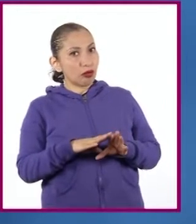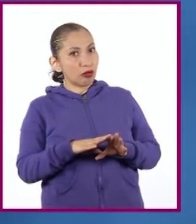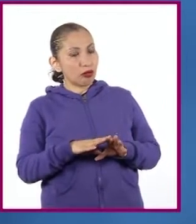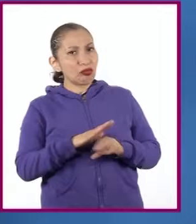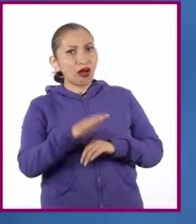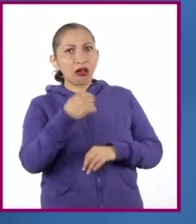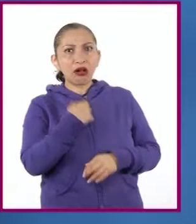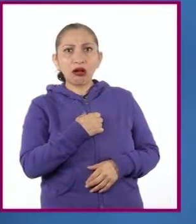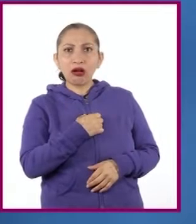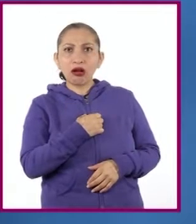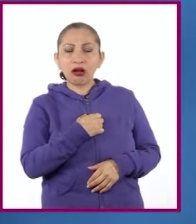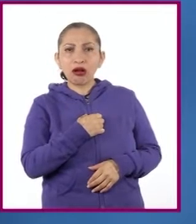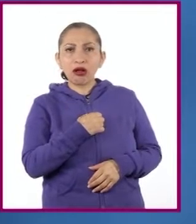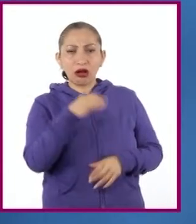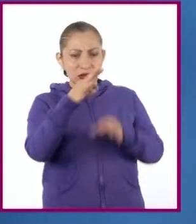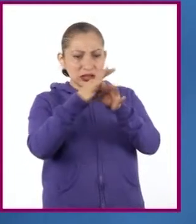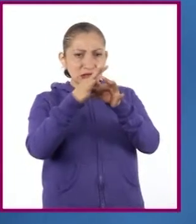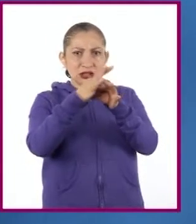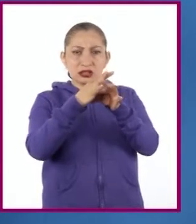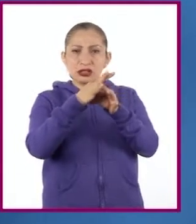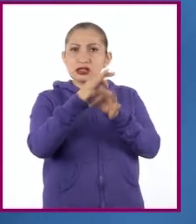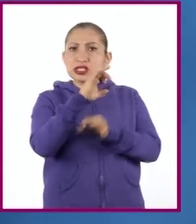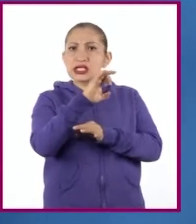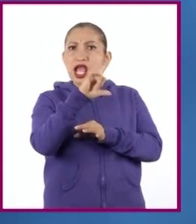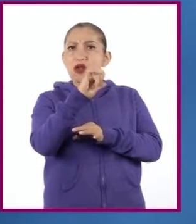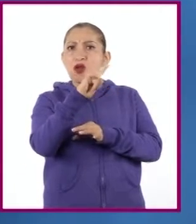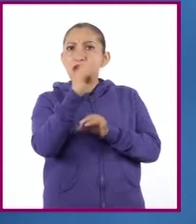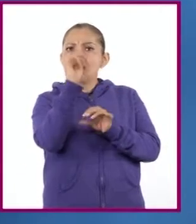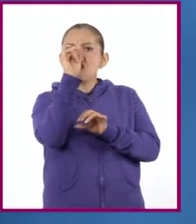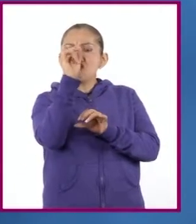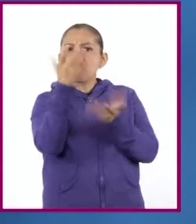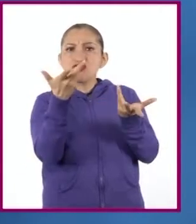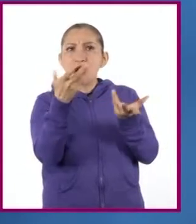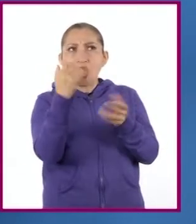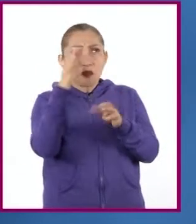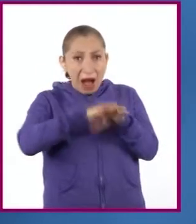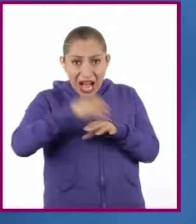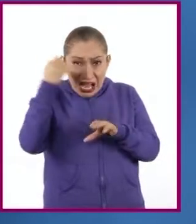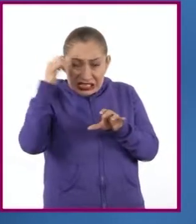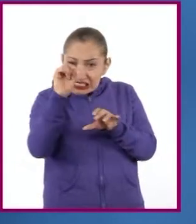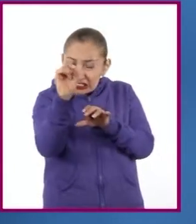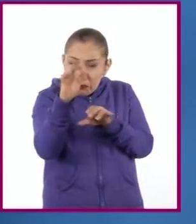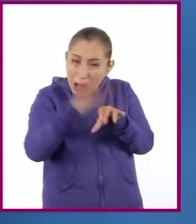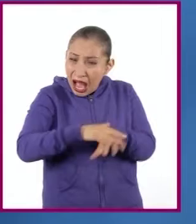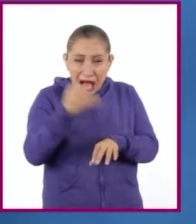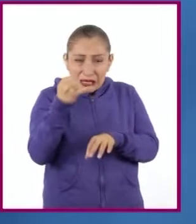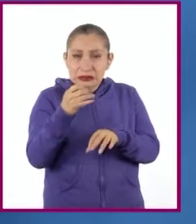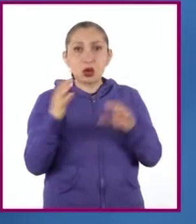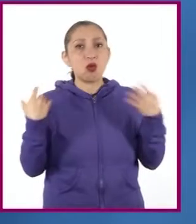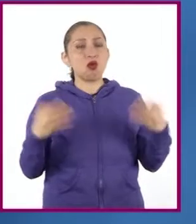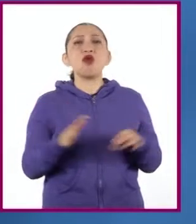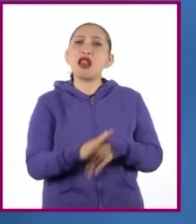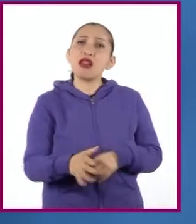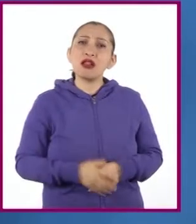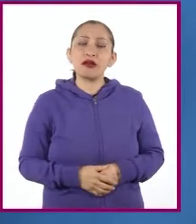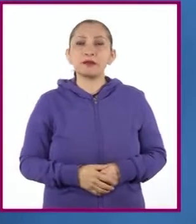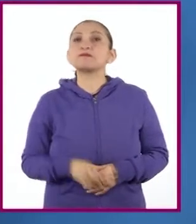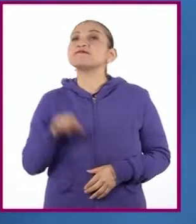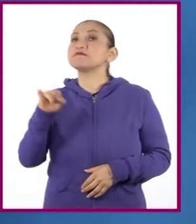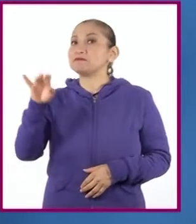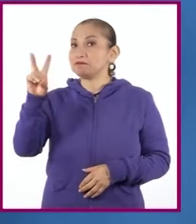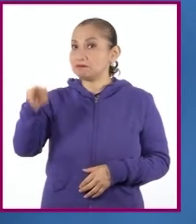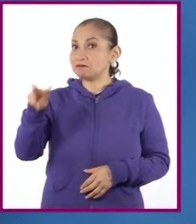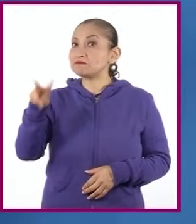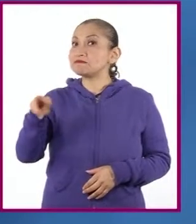qué, maestra? Si las células ya son muy pequeñas, no podría imaginar algo aún más chico que eso. Sí,